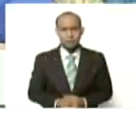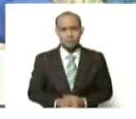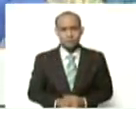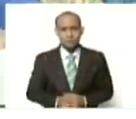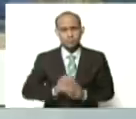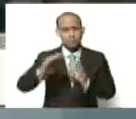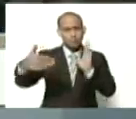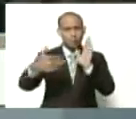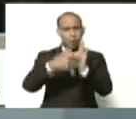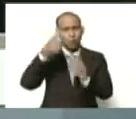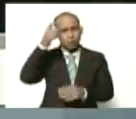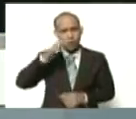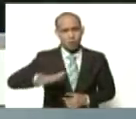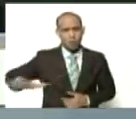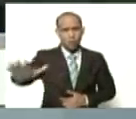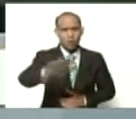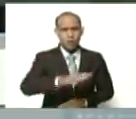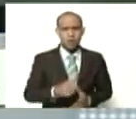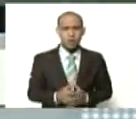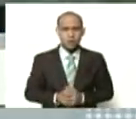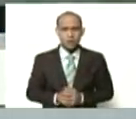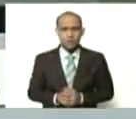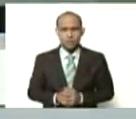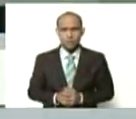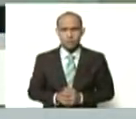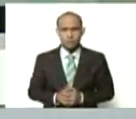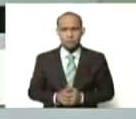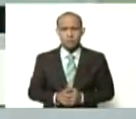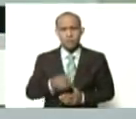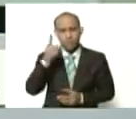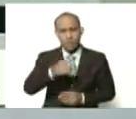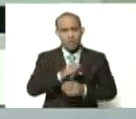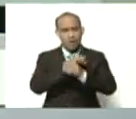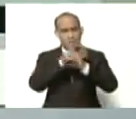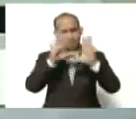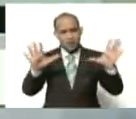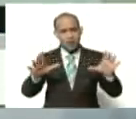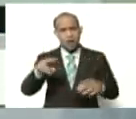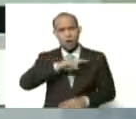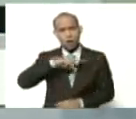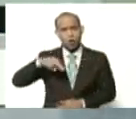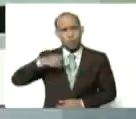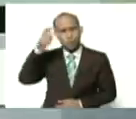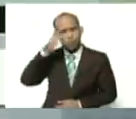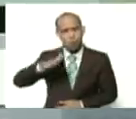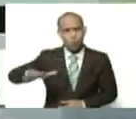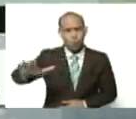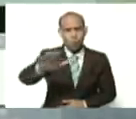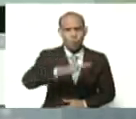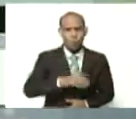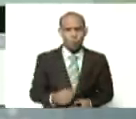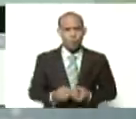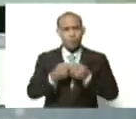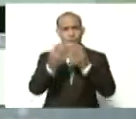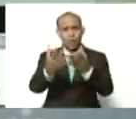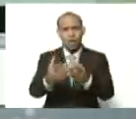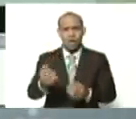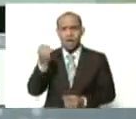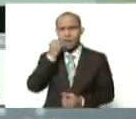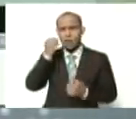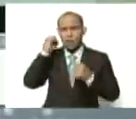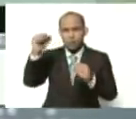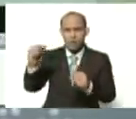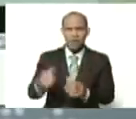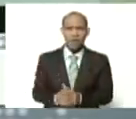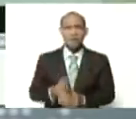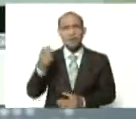contra el pueblo. Sin lugar a duda, nuestro pueblo dio señales, manifestaciones de